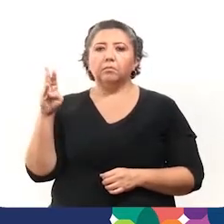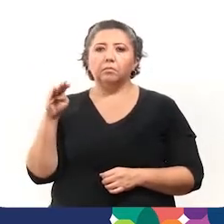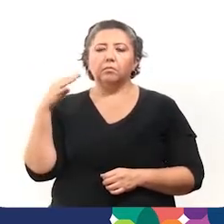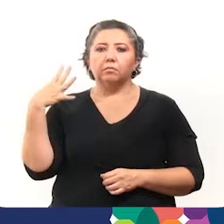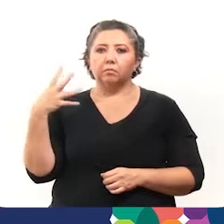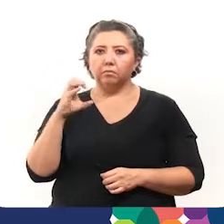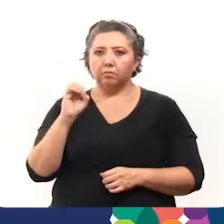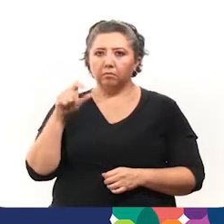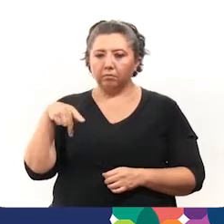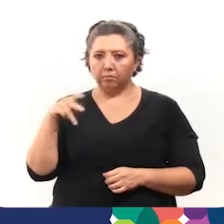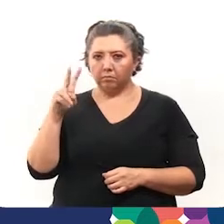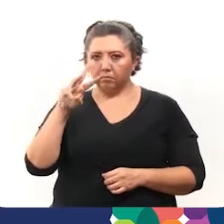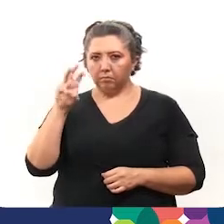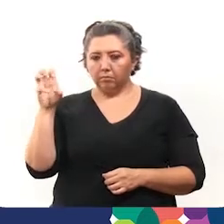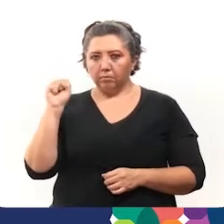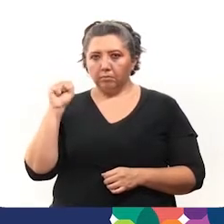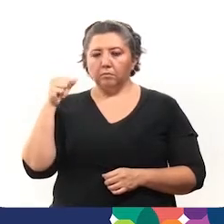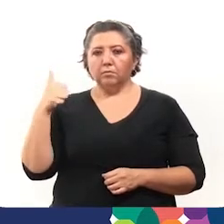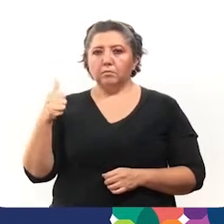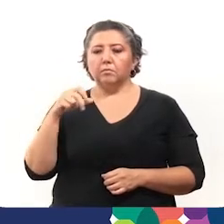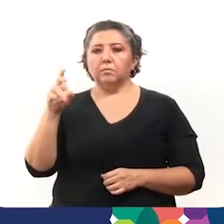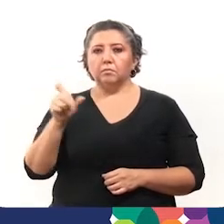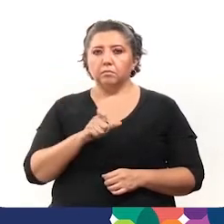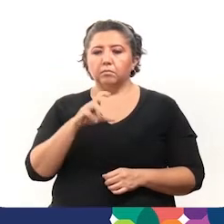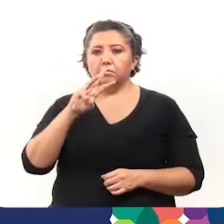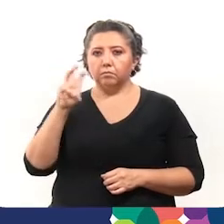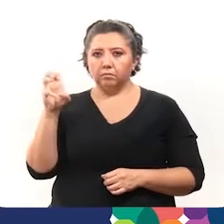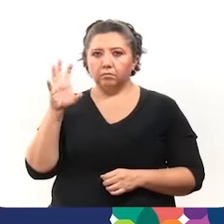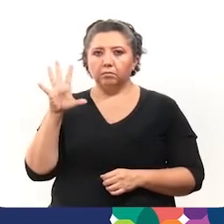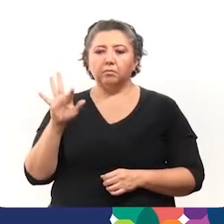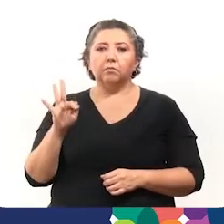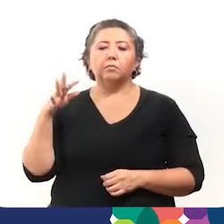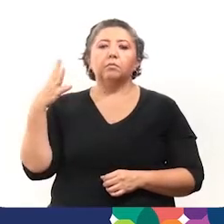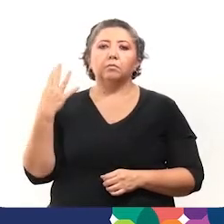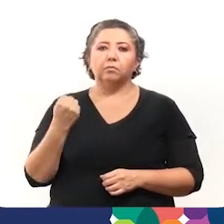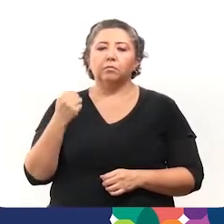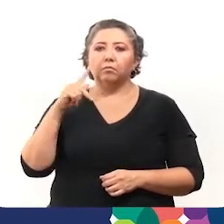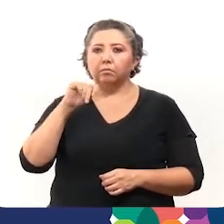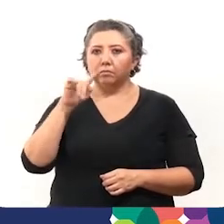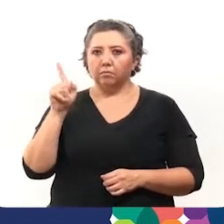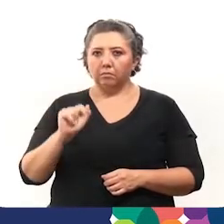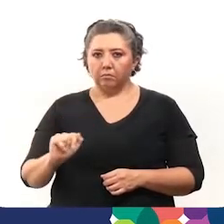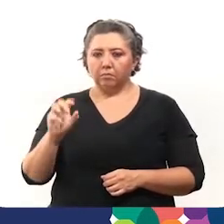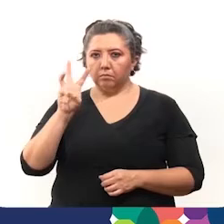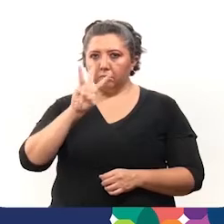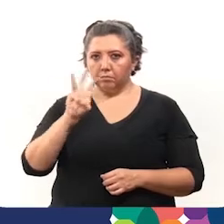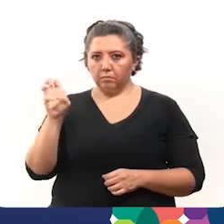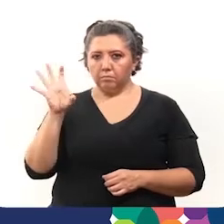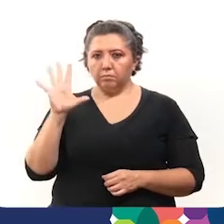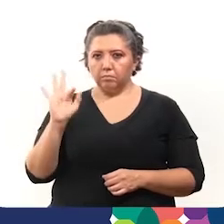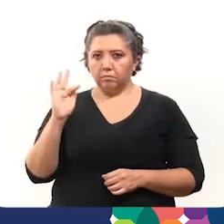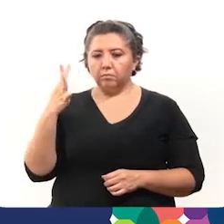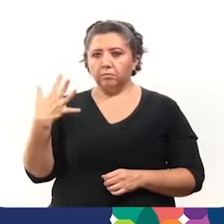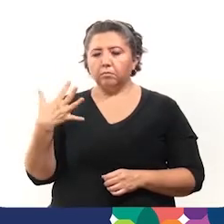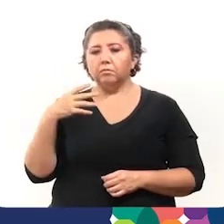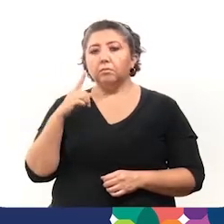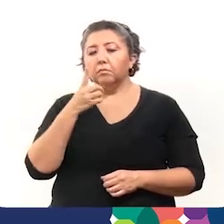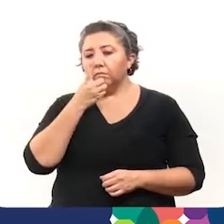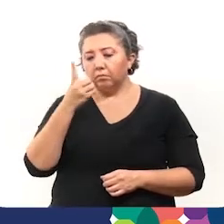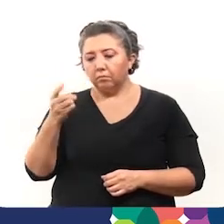394, Concal 366, Oxcuscap 349, Temozón 341,